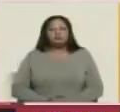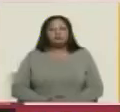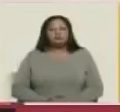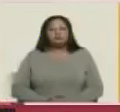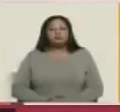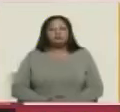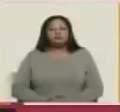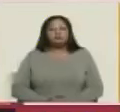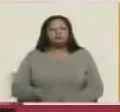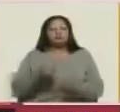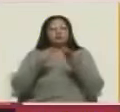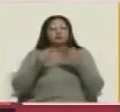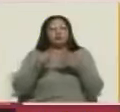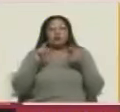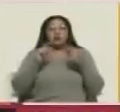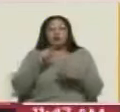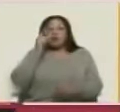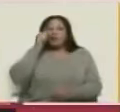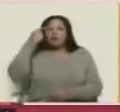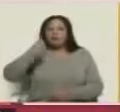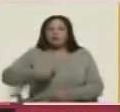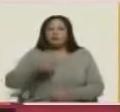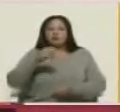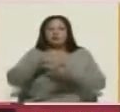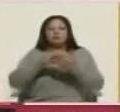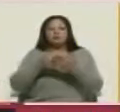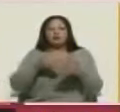candidato. El machismo se impuso en las candidaturas.